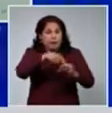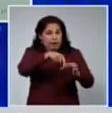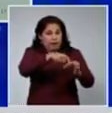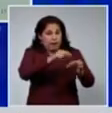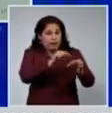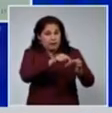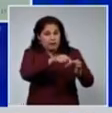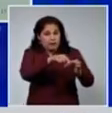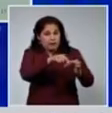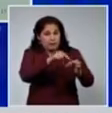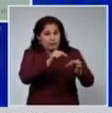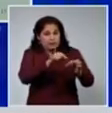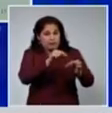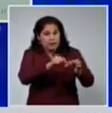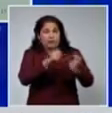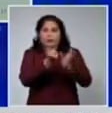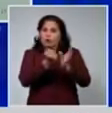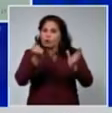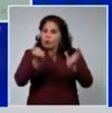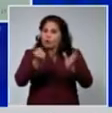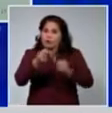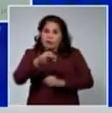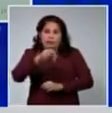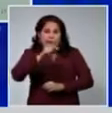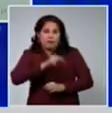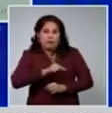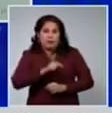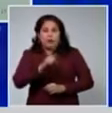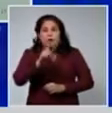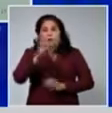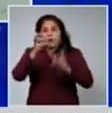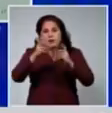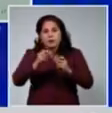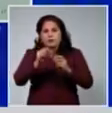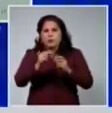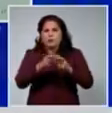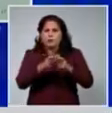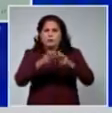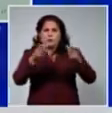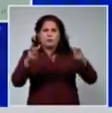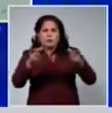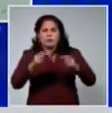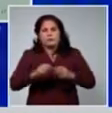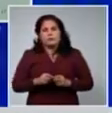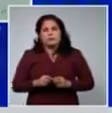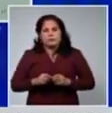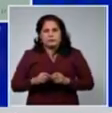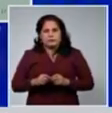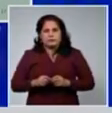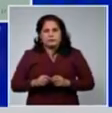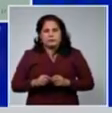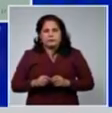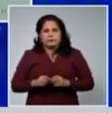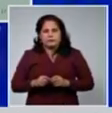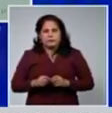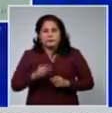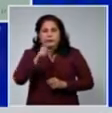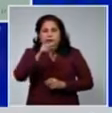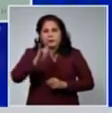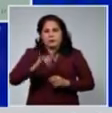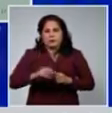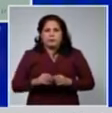está conforme en evaluar una sincera donde gaga detalló del proyecto 19